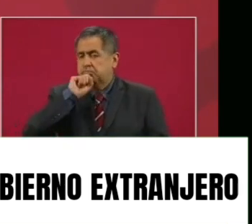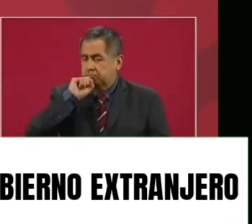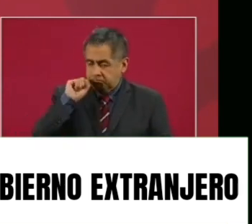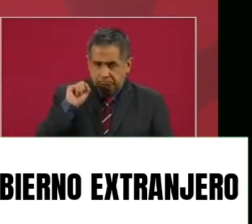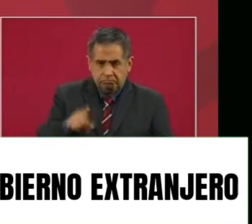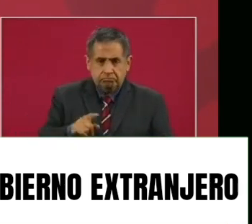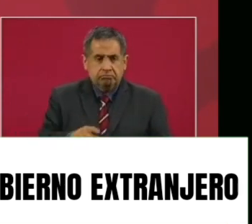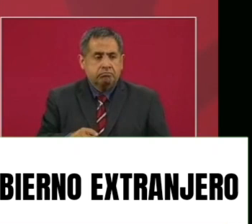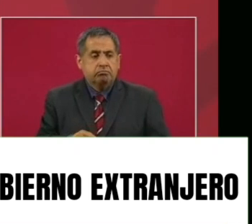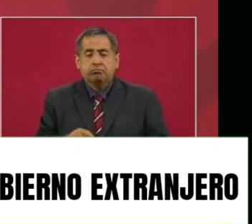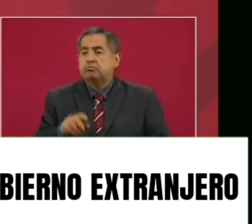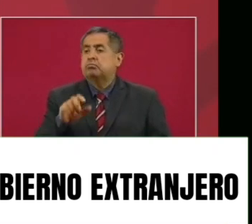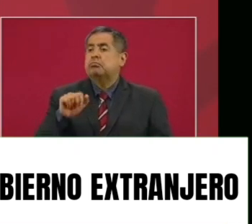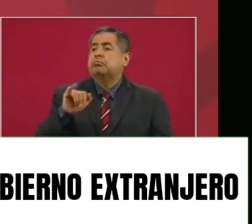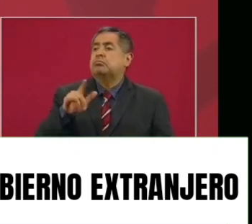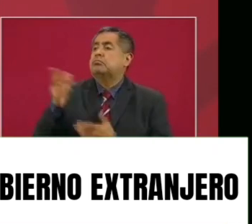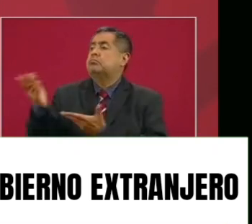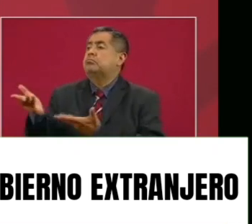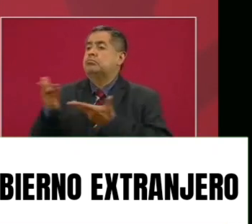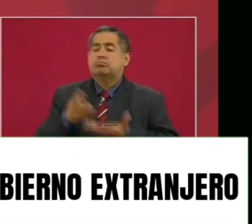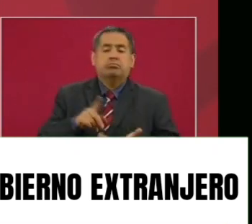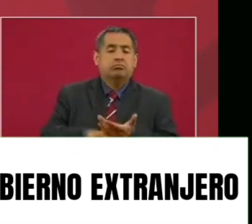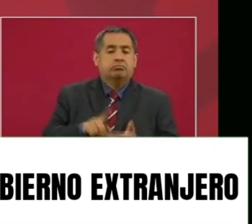darle asilo a Trotsky,